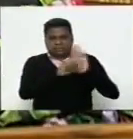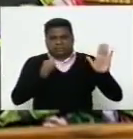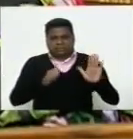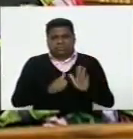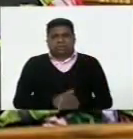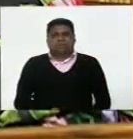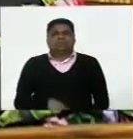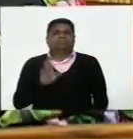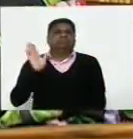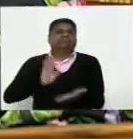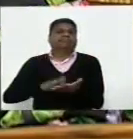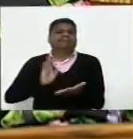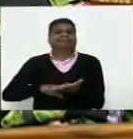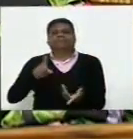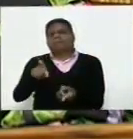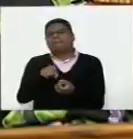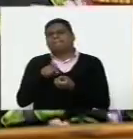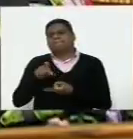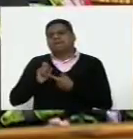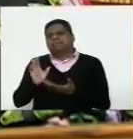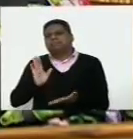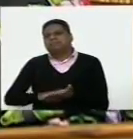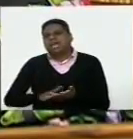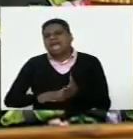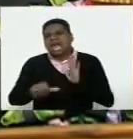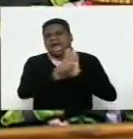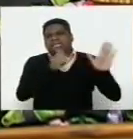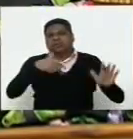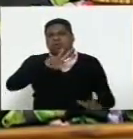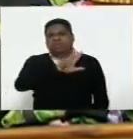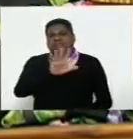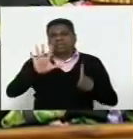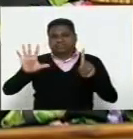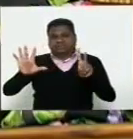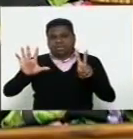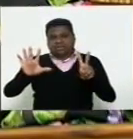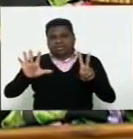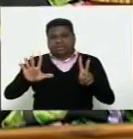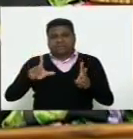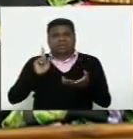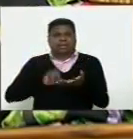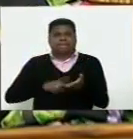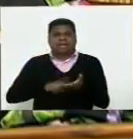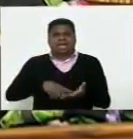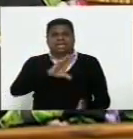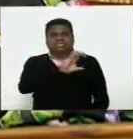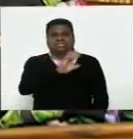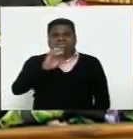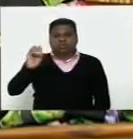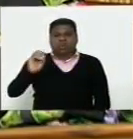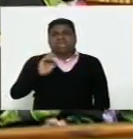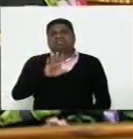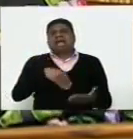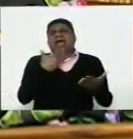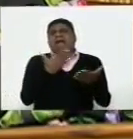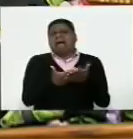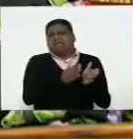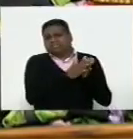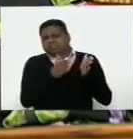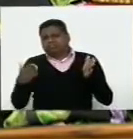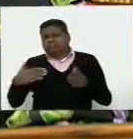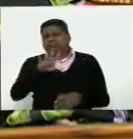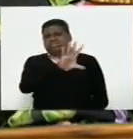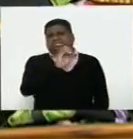Multas. Artículo 37. Serán sancionadas con multa de 50 a 500